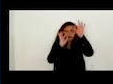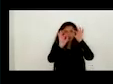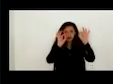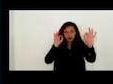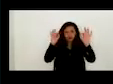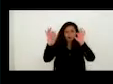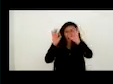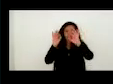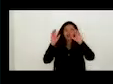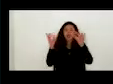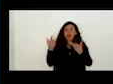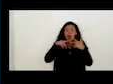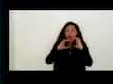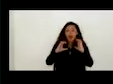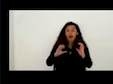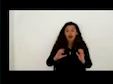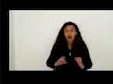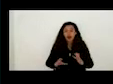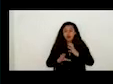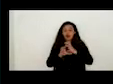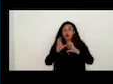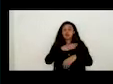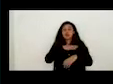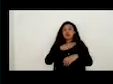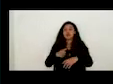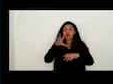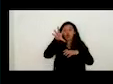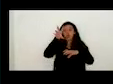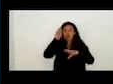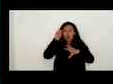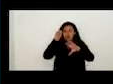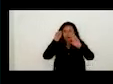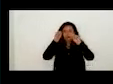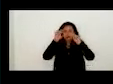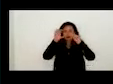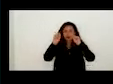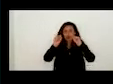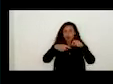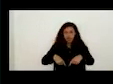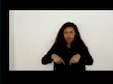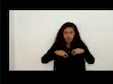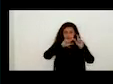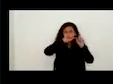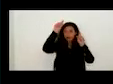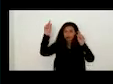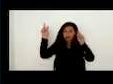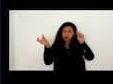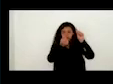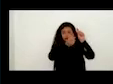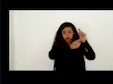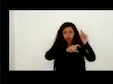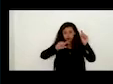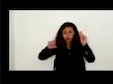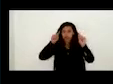organismo estos nutrimentos que se van a absorber a través del intestino y que los va a llevar